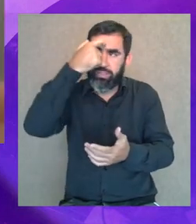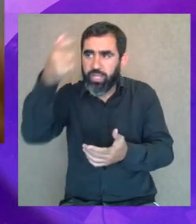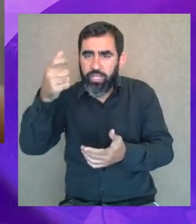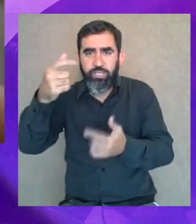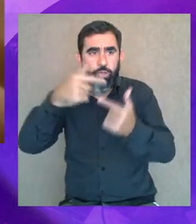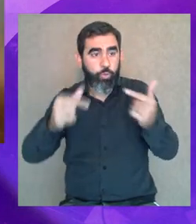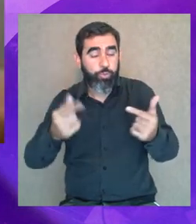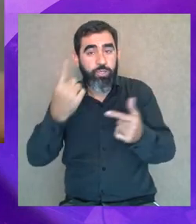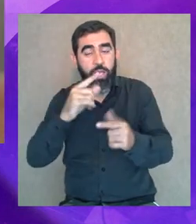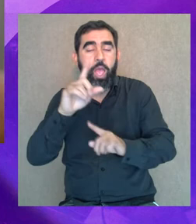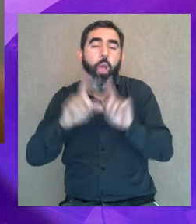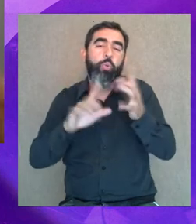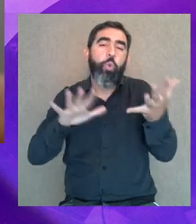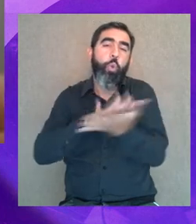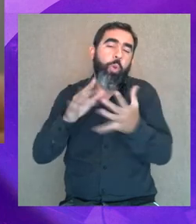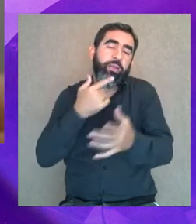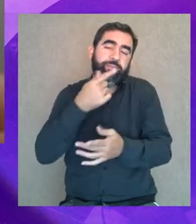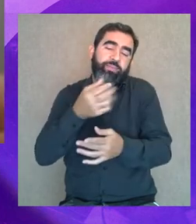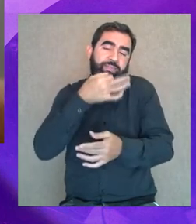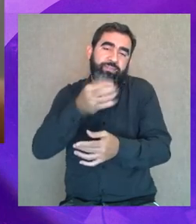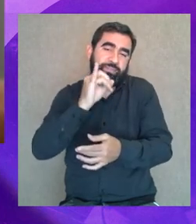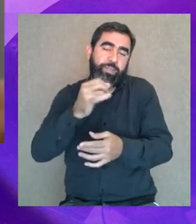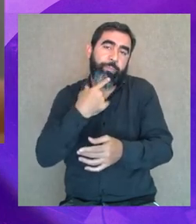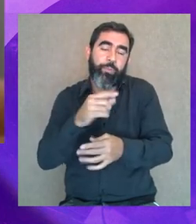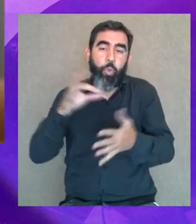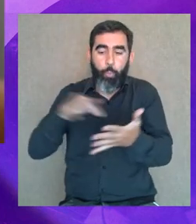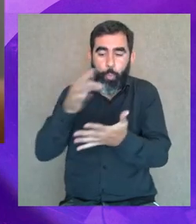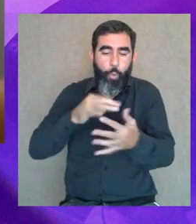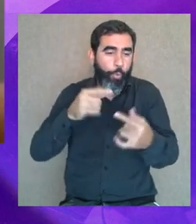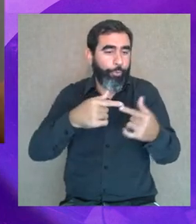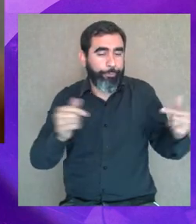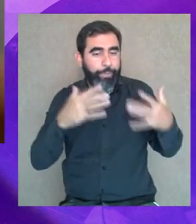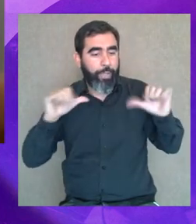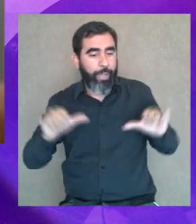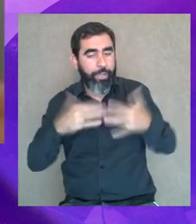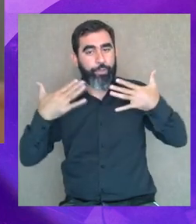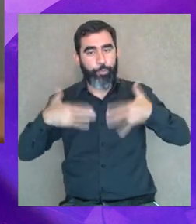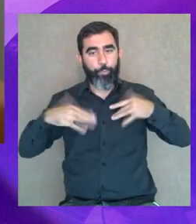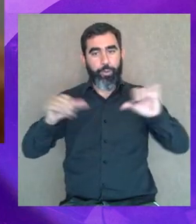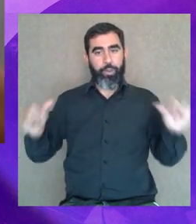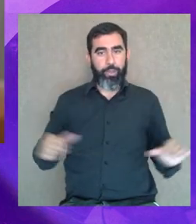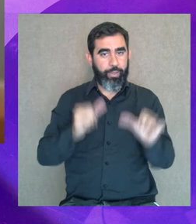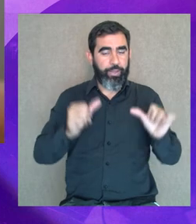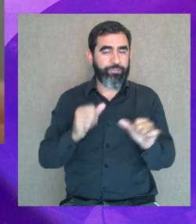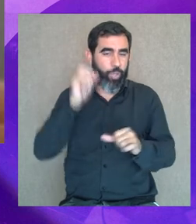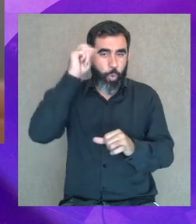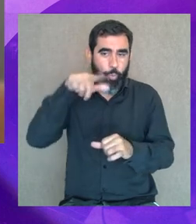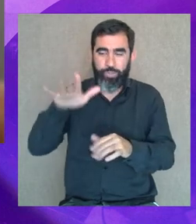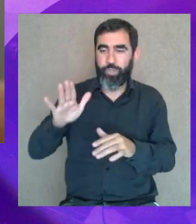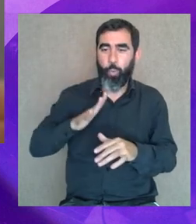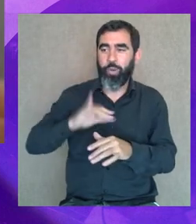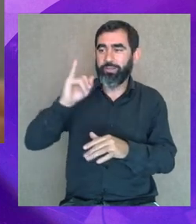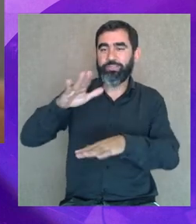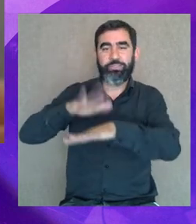técnica este lo otro a no ser en los lugares como se habló hace poco eran las modistas los lugares comunes que se